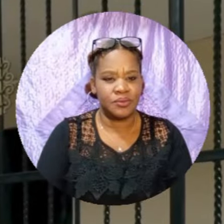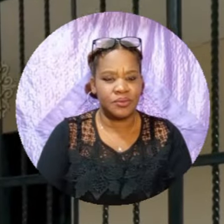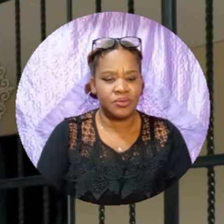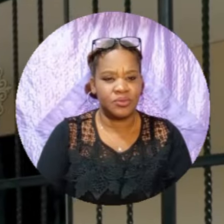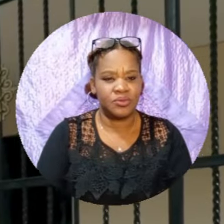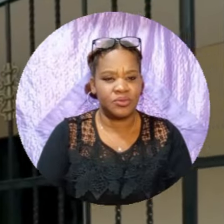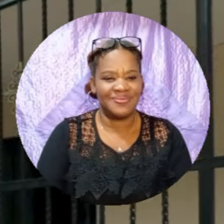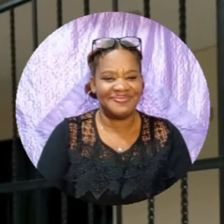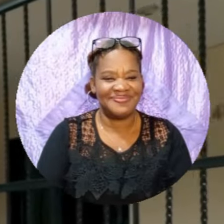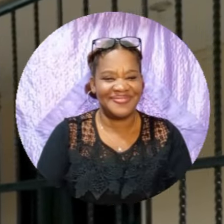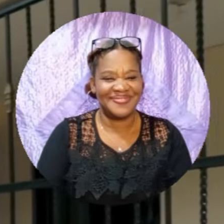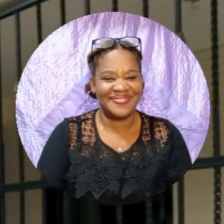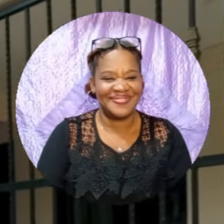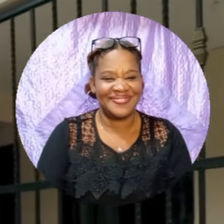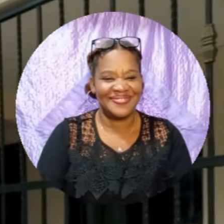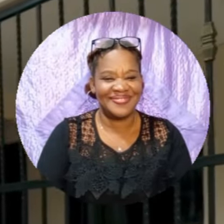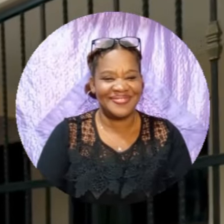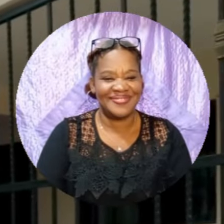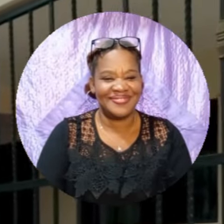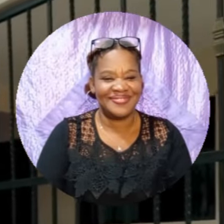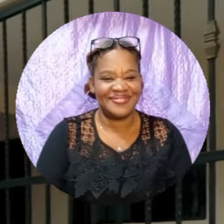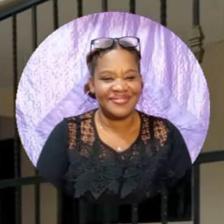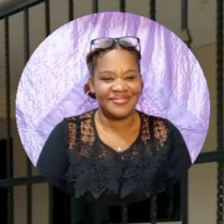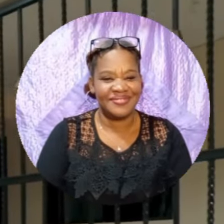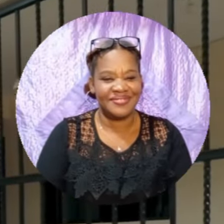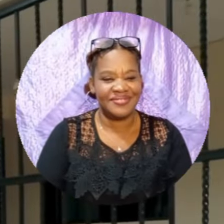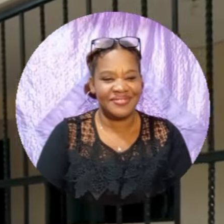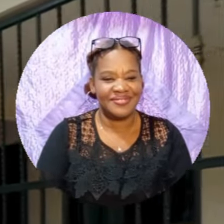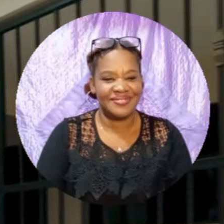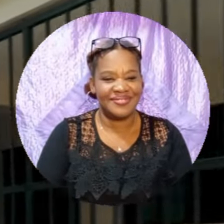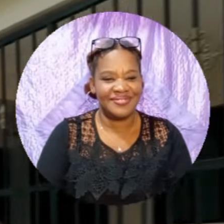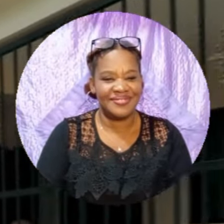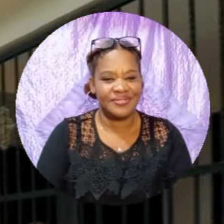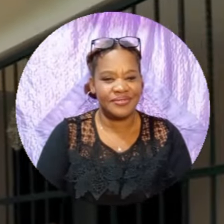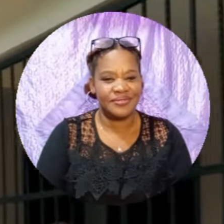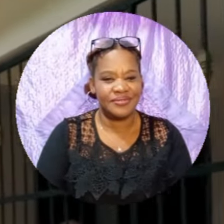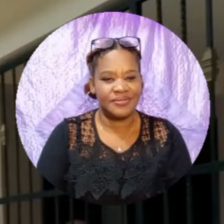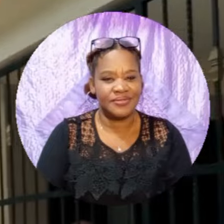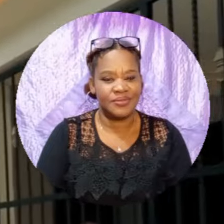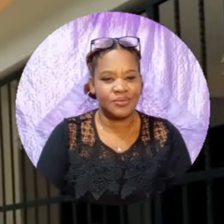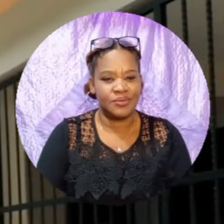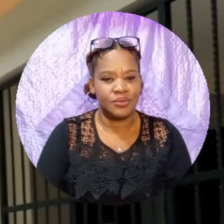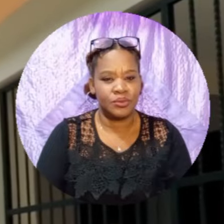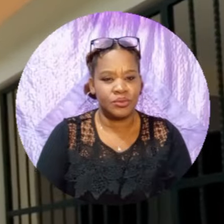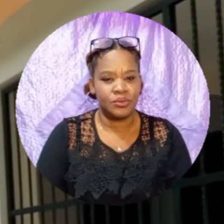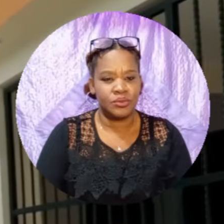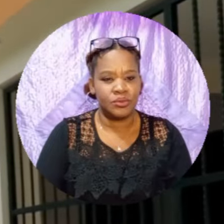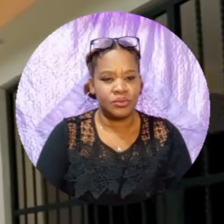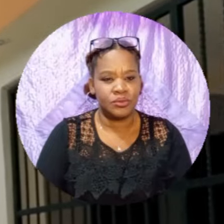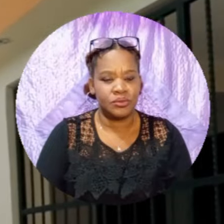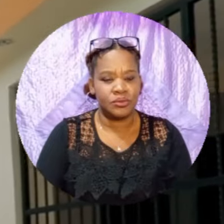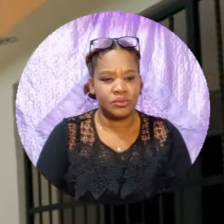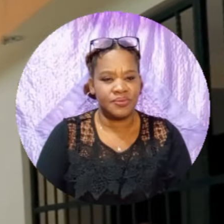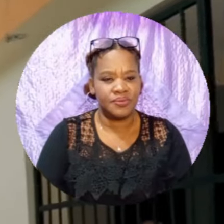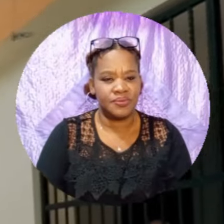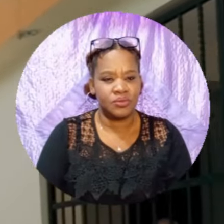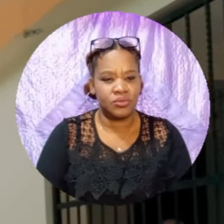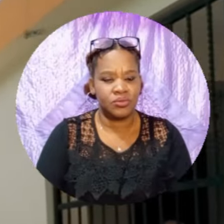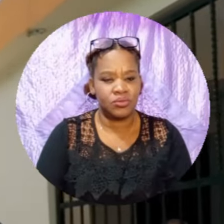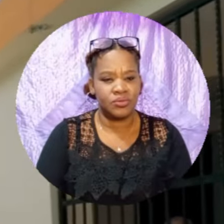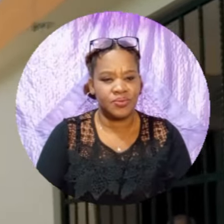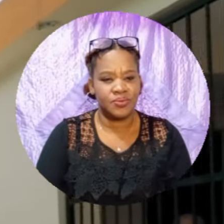Pero esta es una de las grandes deudas. Una linda experiencia. Esto es lo que tiene que vivirlo todo